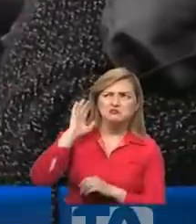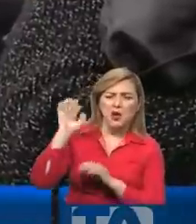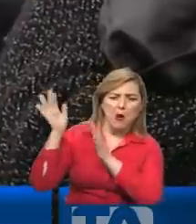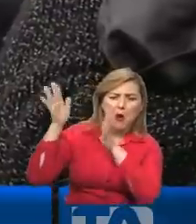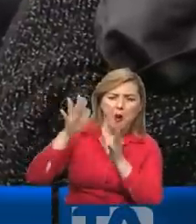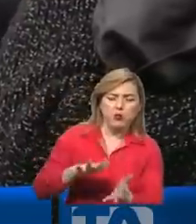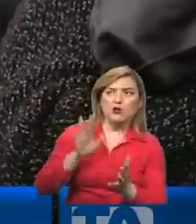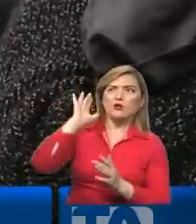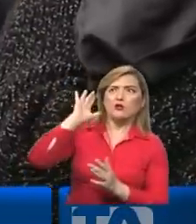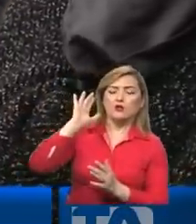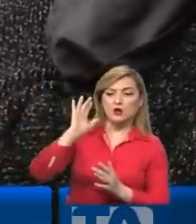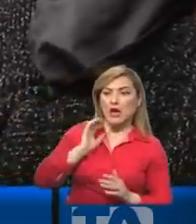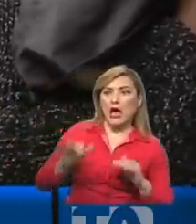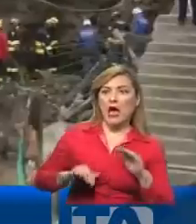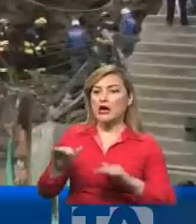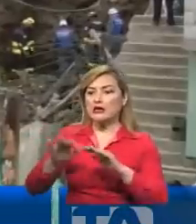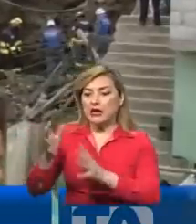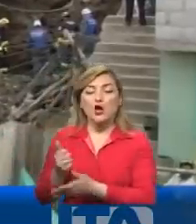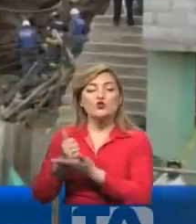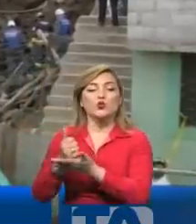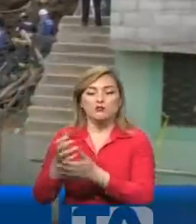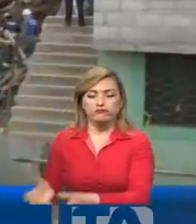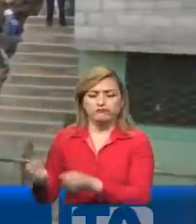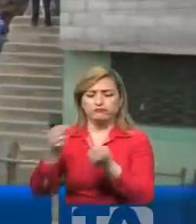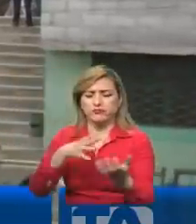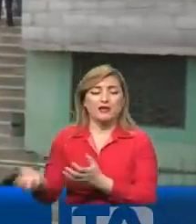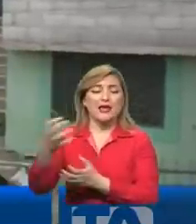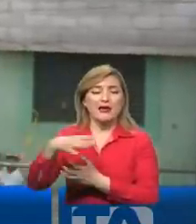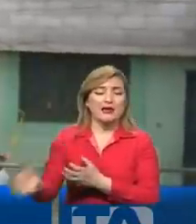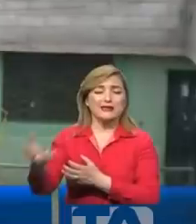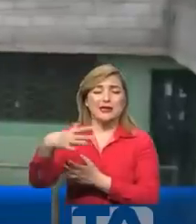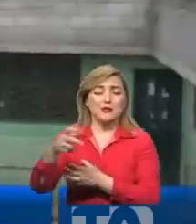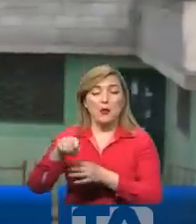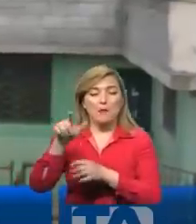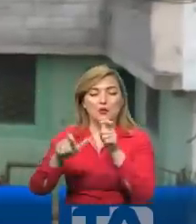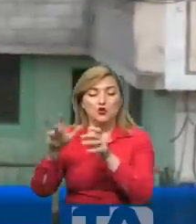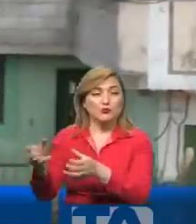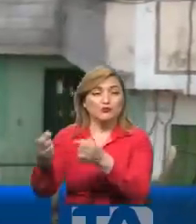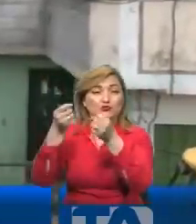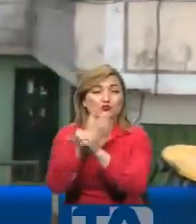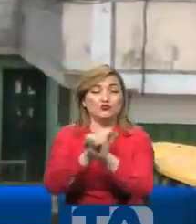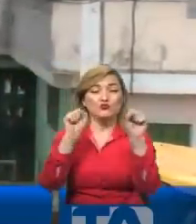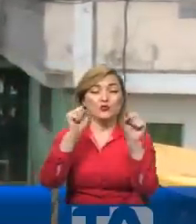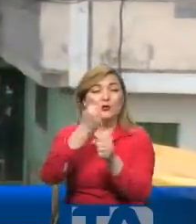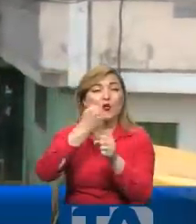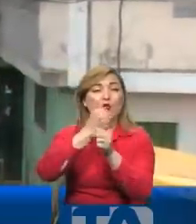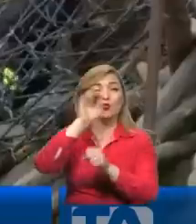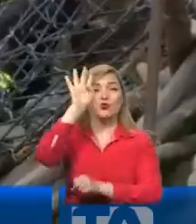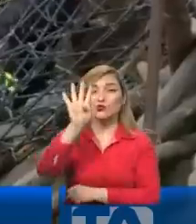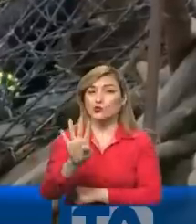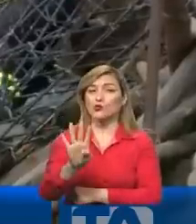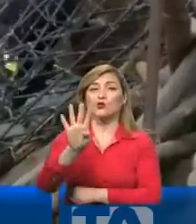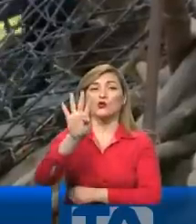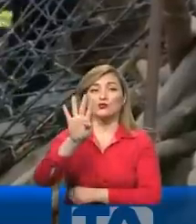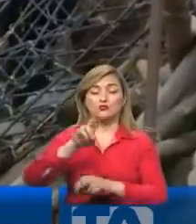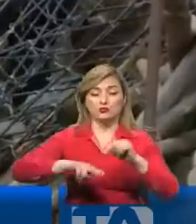estábamos ayudando a tratar de sacar a las personas que... Se trataba de 4 obreros que trabajaban en la